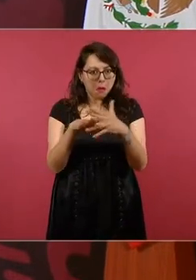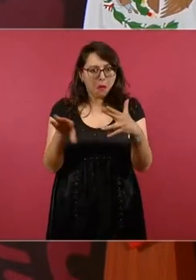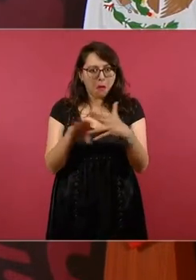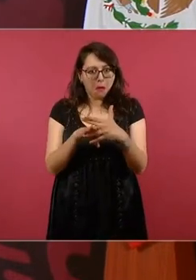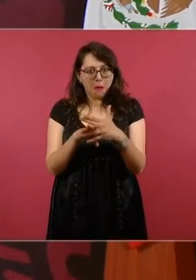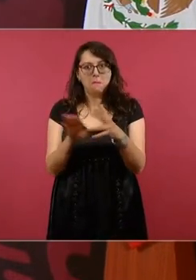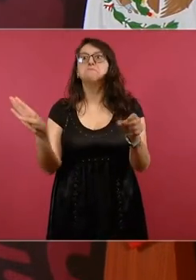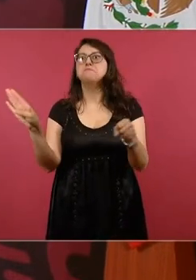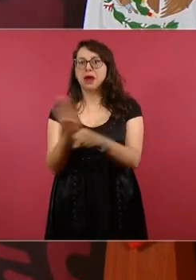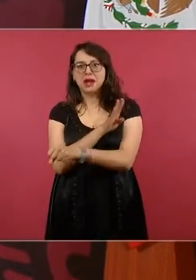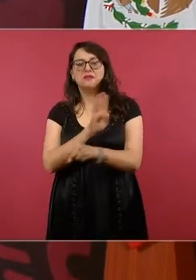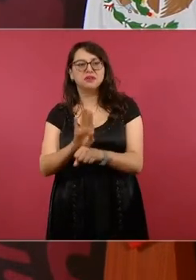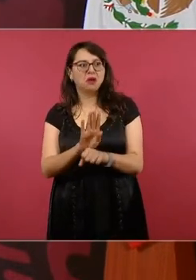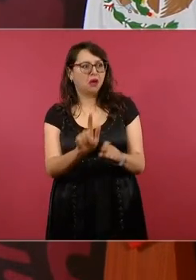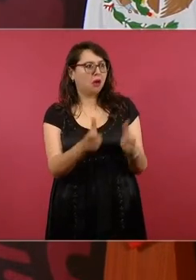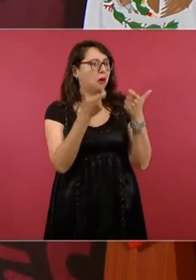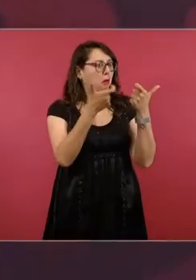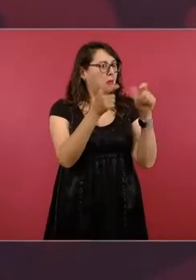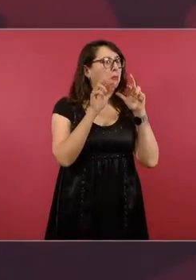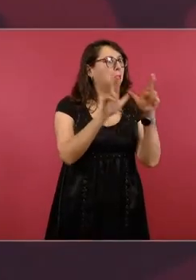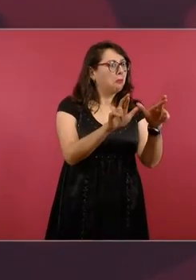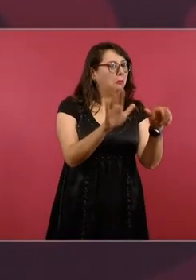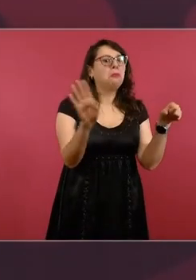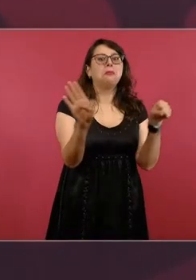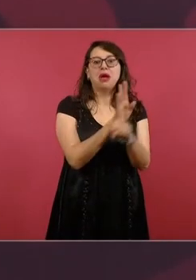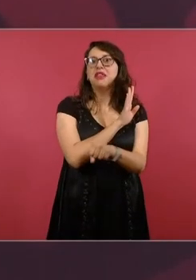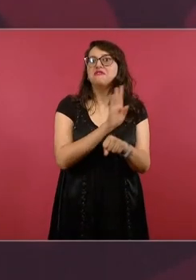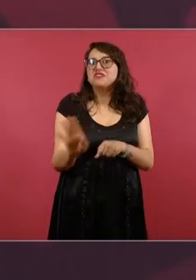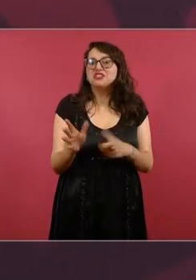por no permitir la corrupción.